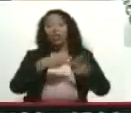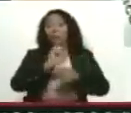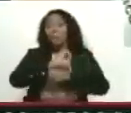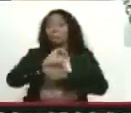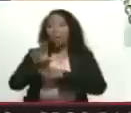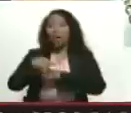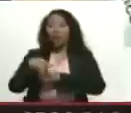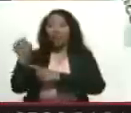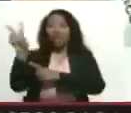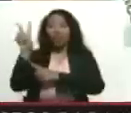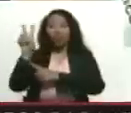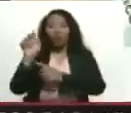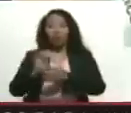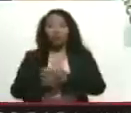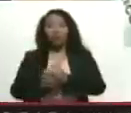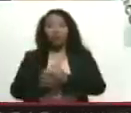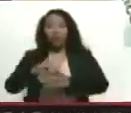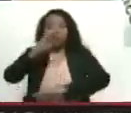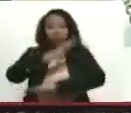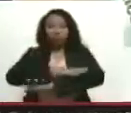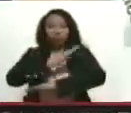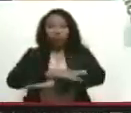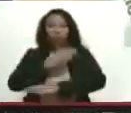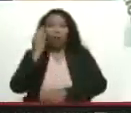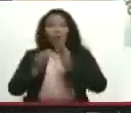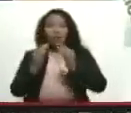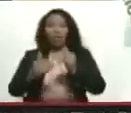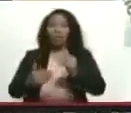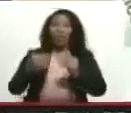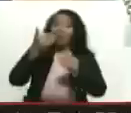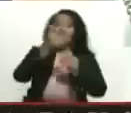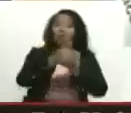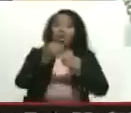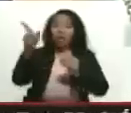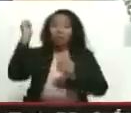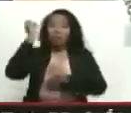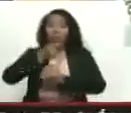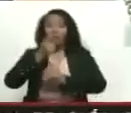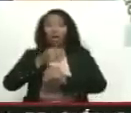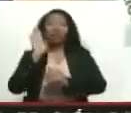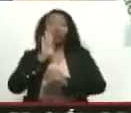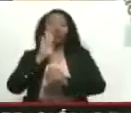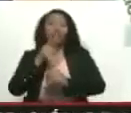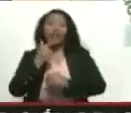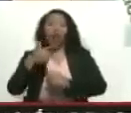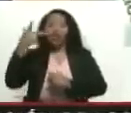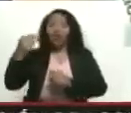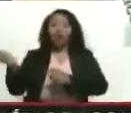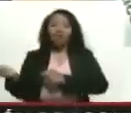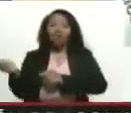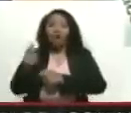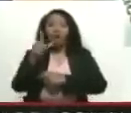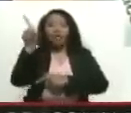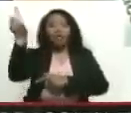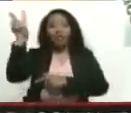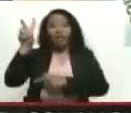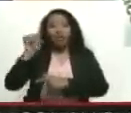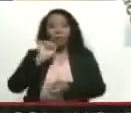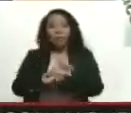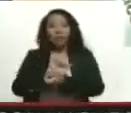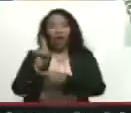a Venezuela. Hubo una acción judicial posterior de tribunales y negaron la extradición de quien fue uno de